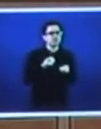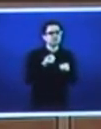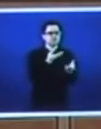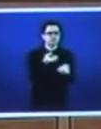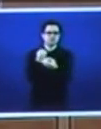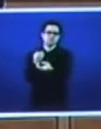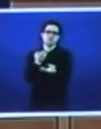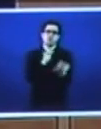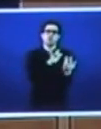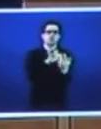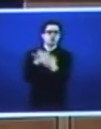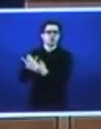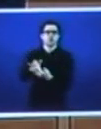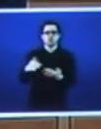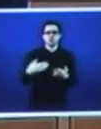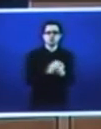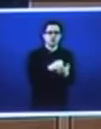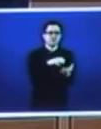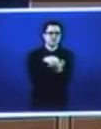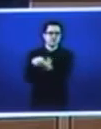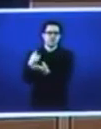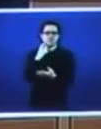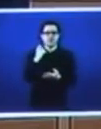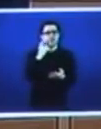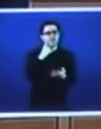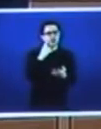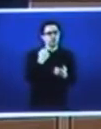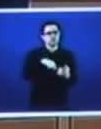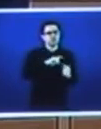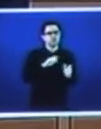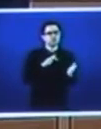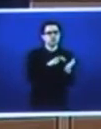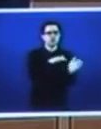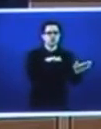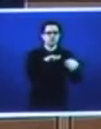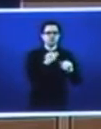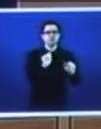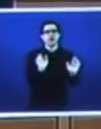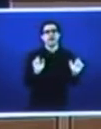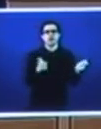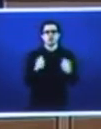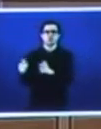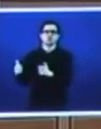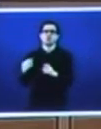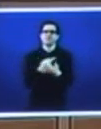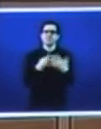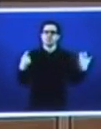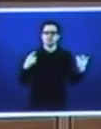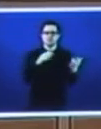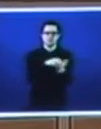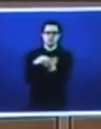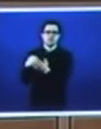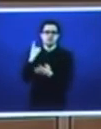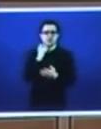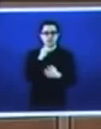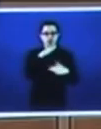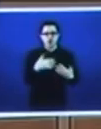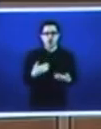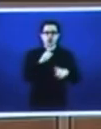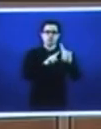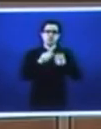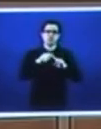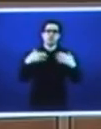financeiras. Tivemos reunións con todas as entidades financeiras, costa 16. En este momento, o problema se concreta en dúas